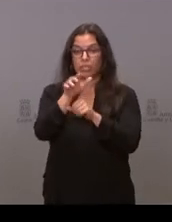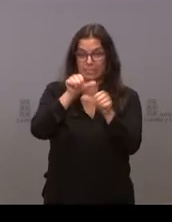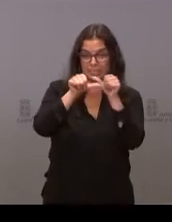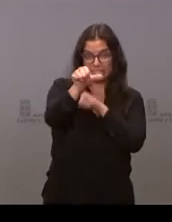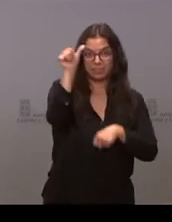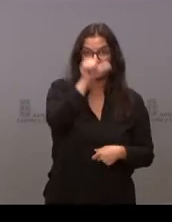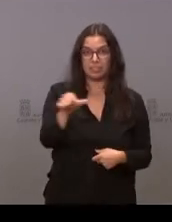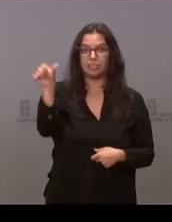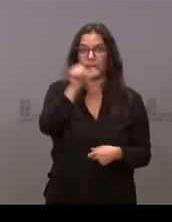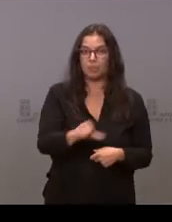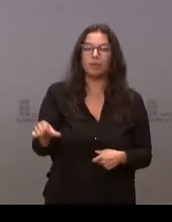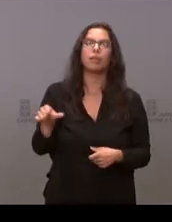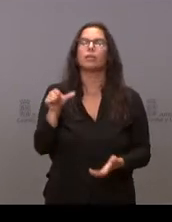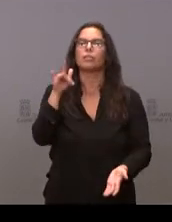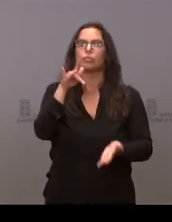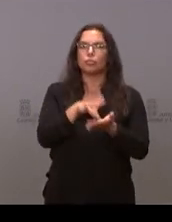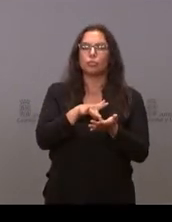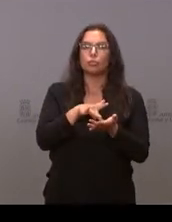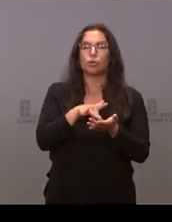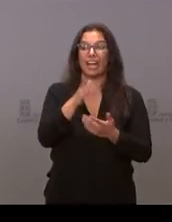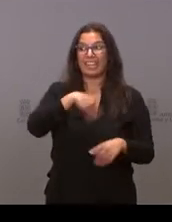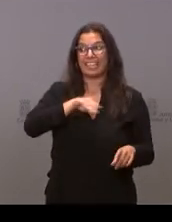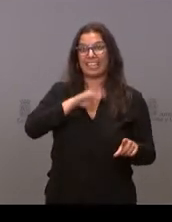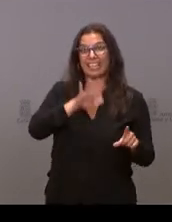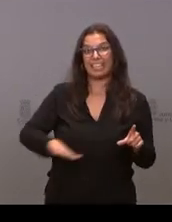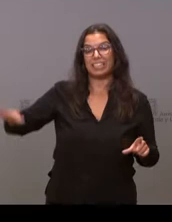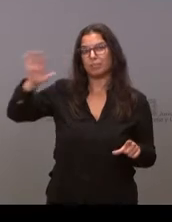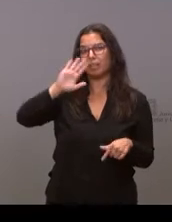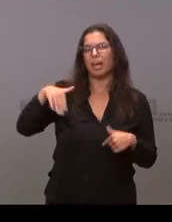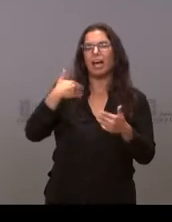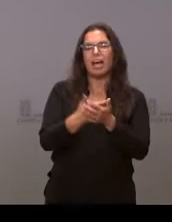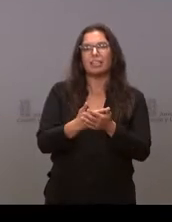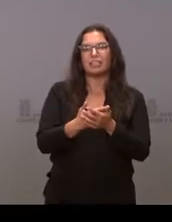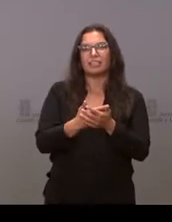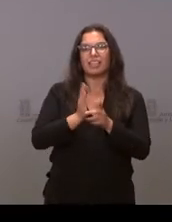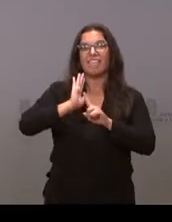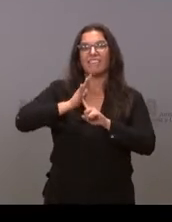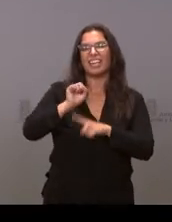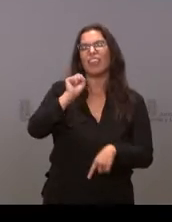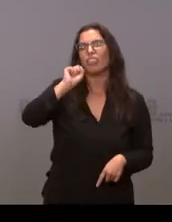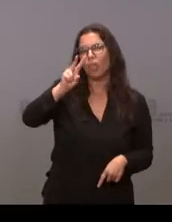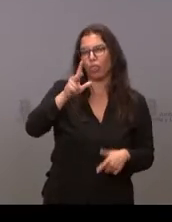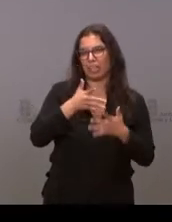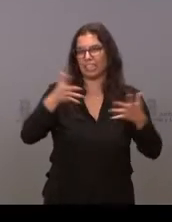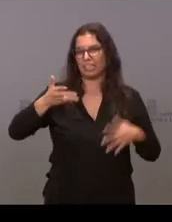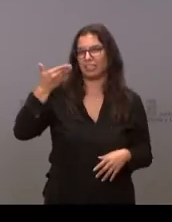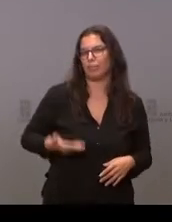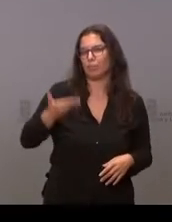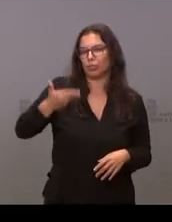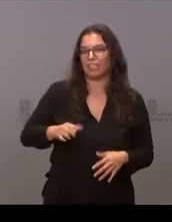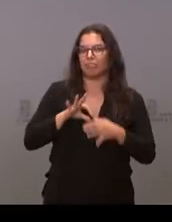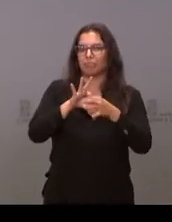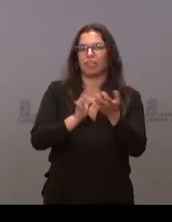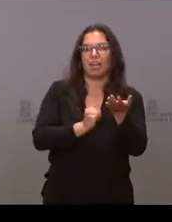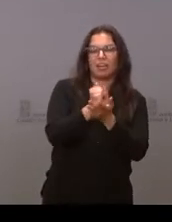semanas se van a llevar a cabo en el conjunto de España hasta 12 grandes ferias agrícolas y ganaderas